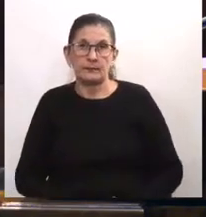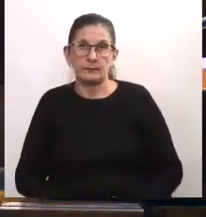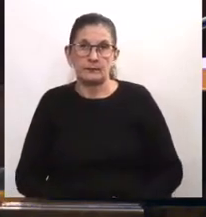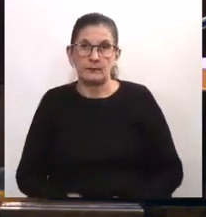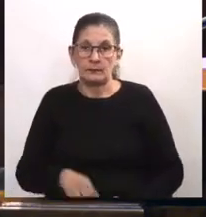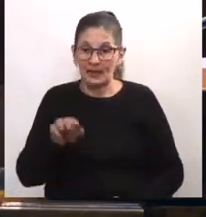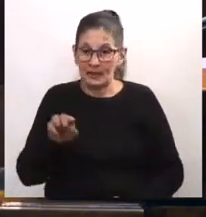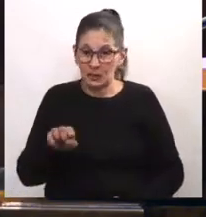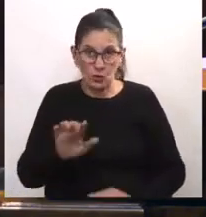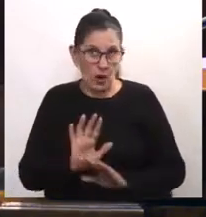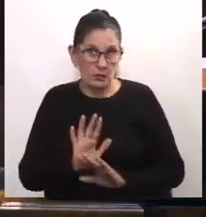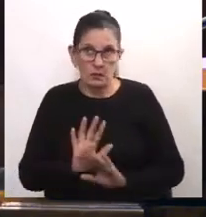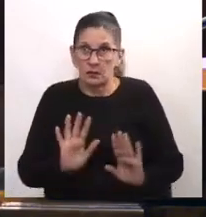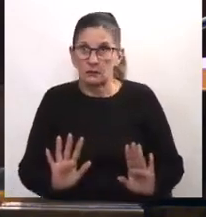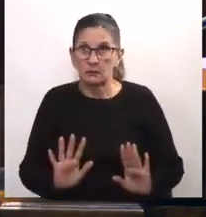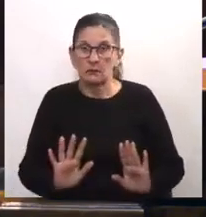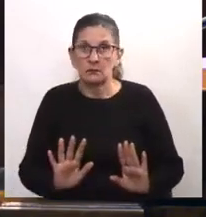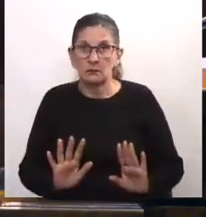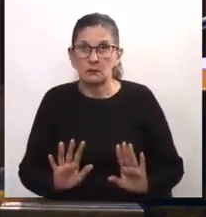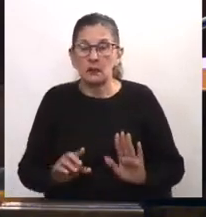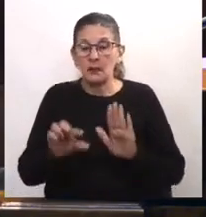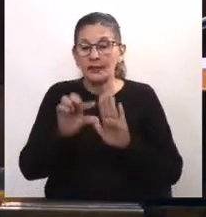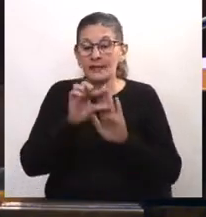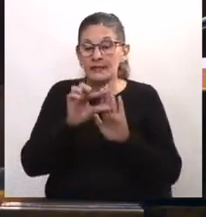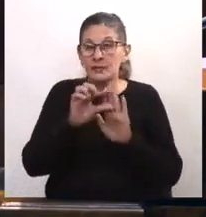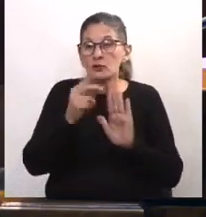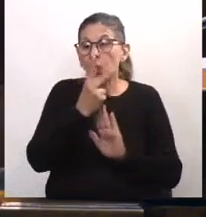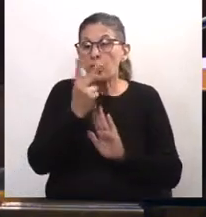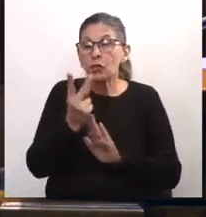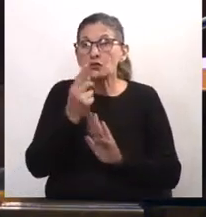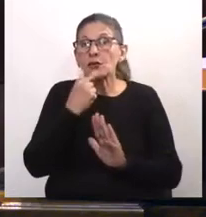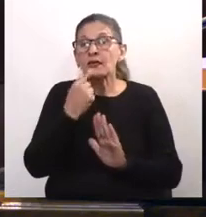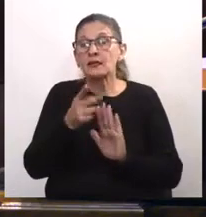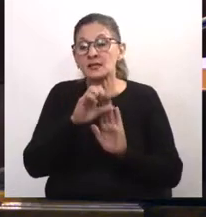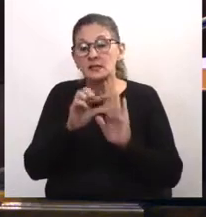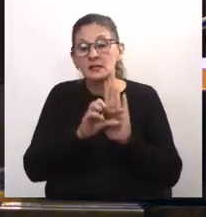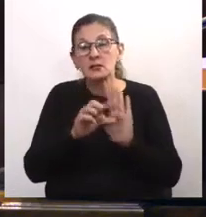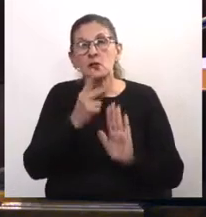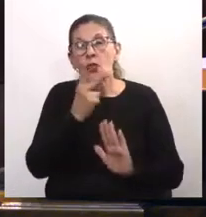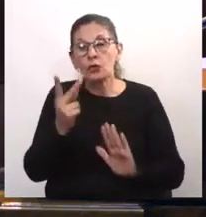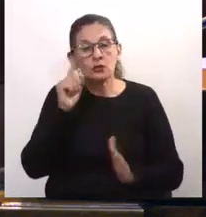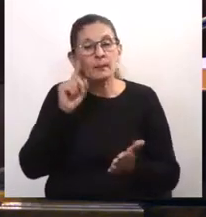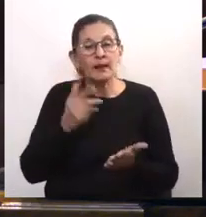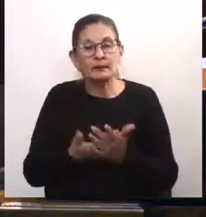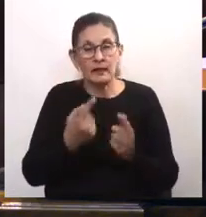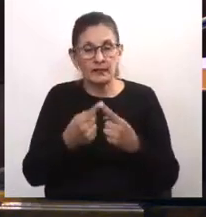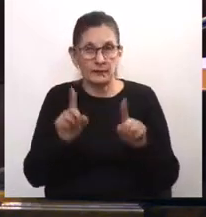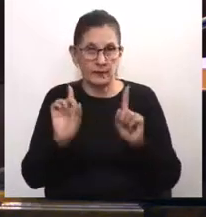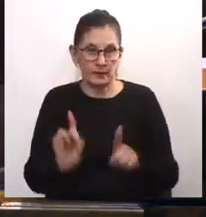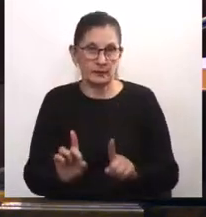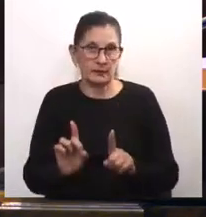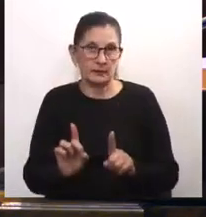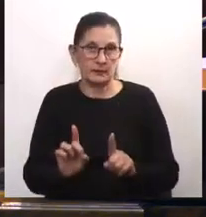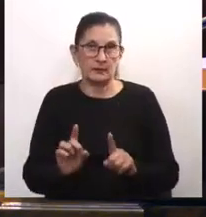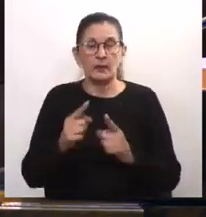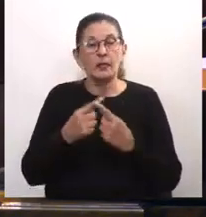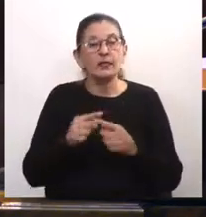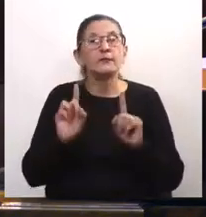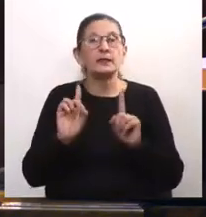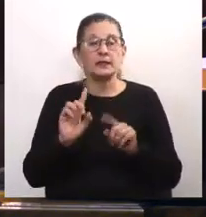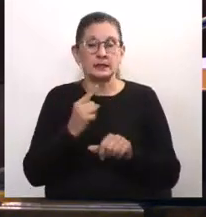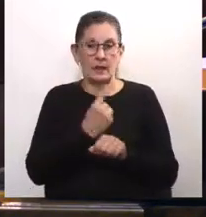Eso es textual. El inciso 2 plantea otra situación diferente, absolutamente